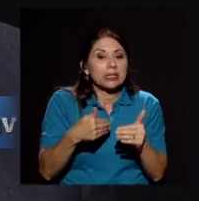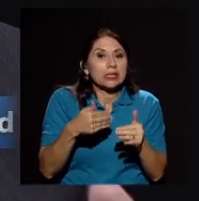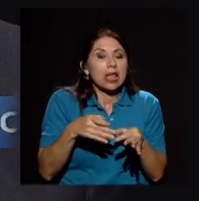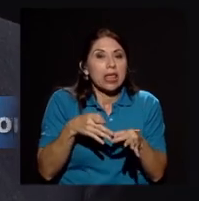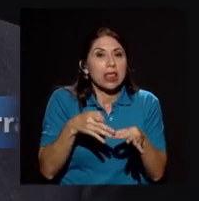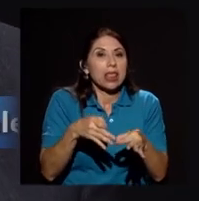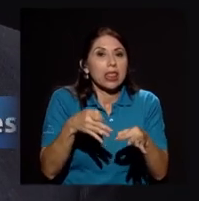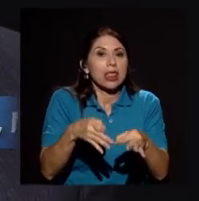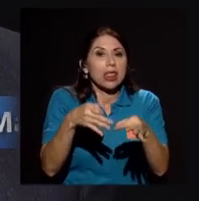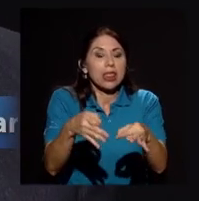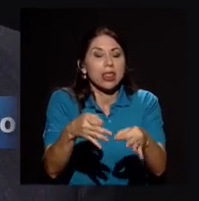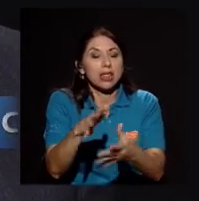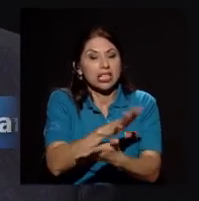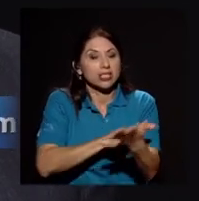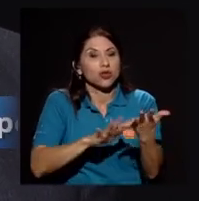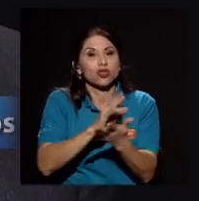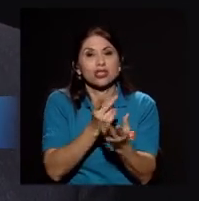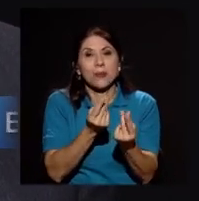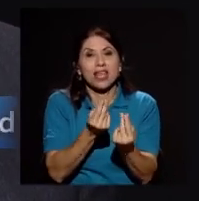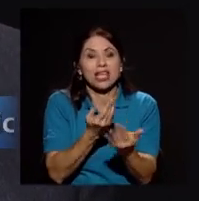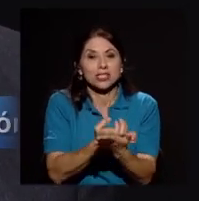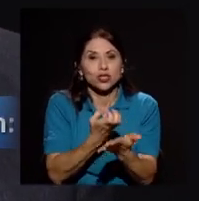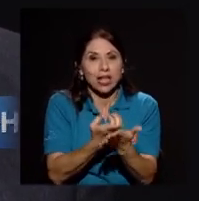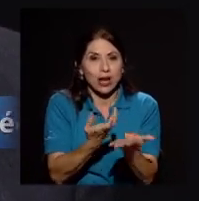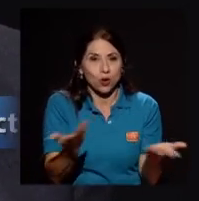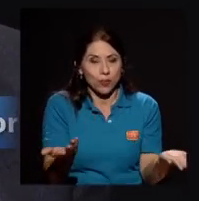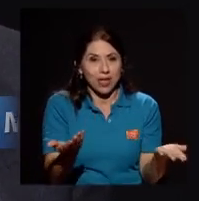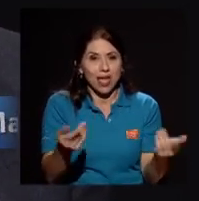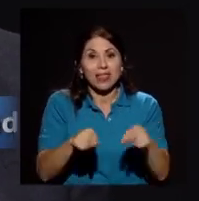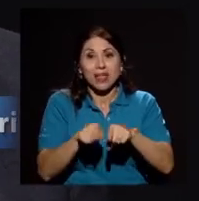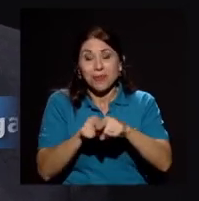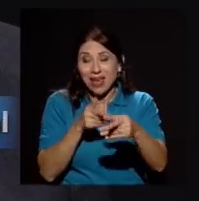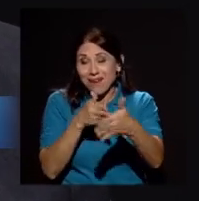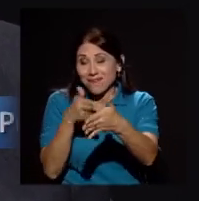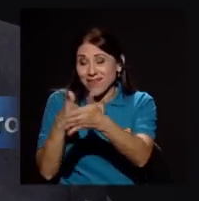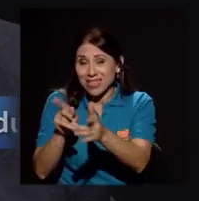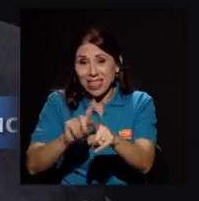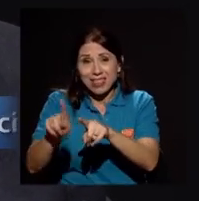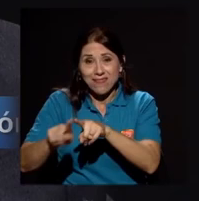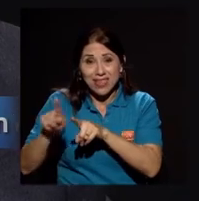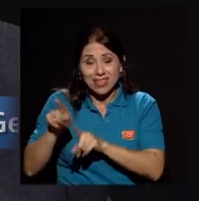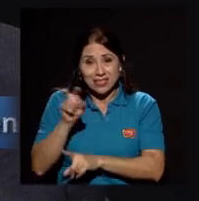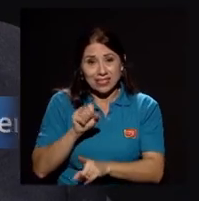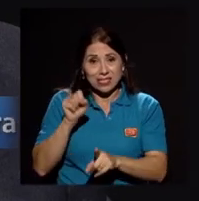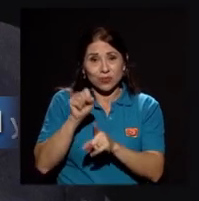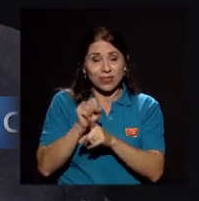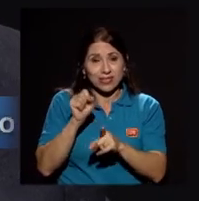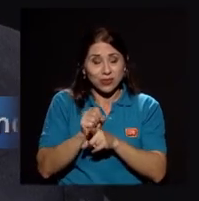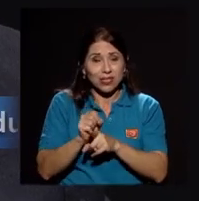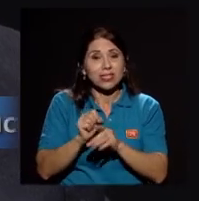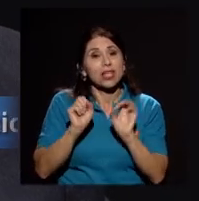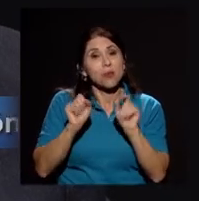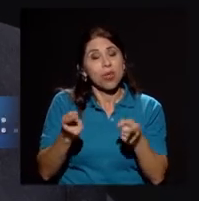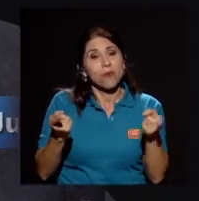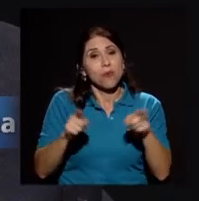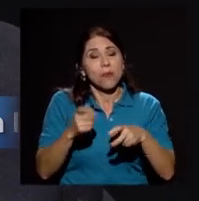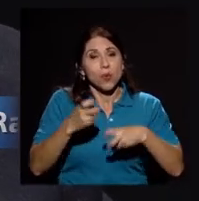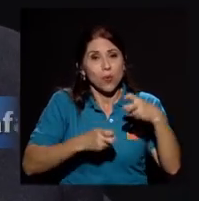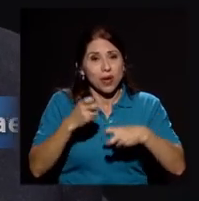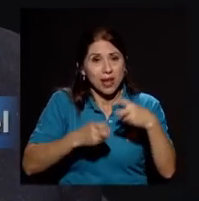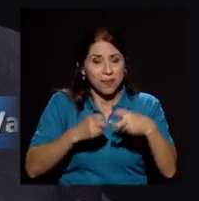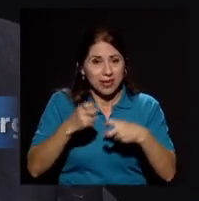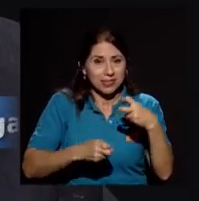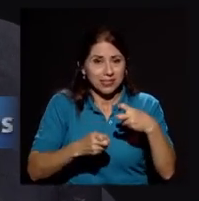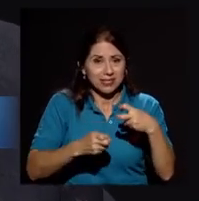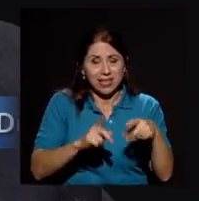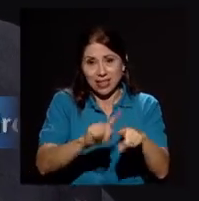aprecia la moneda por ejemplo afecta sectores transables exportadores que al final pueden generar problemas desde el punto de vista de crecimiento de ciertas áreas